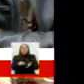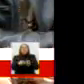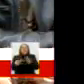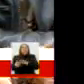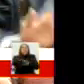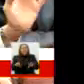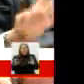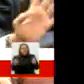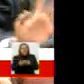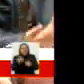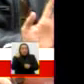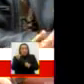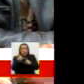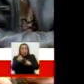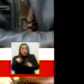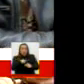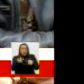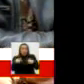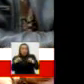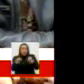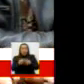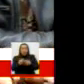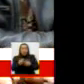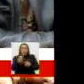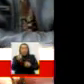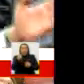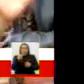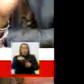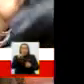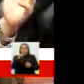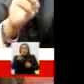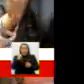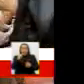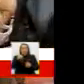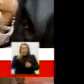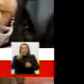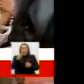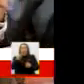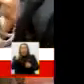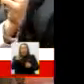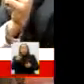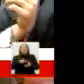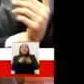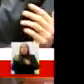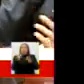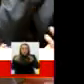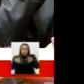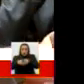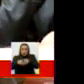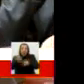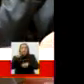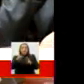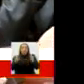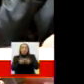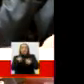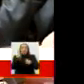ustedes. Primeramente tenemos ahora un Congreso unicameral, es decir, ahora tenemos una sola Cámara. Antes el Congreso tenía